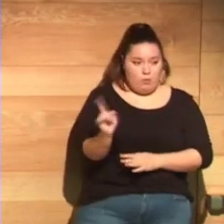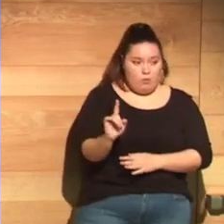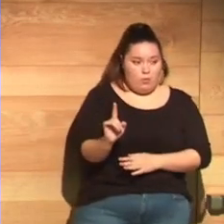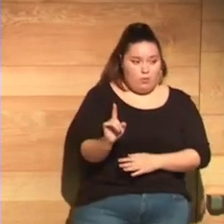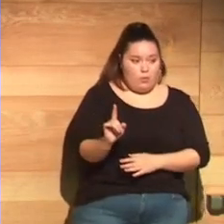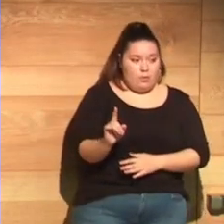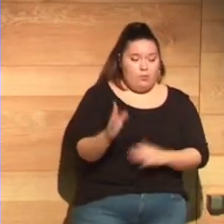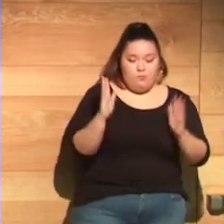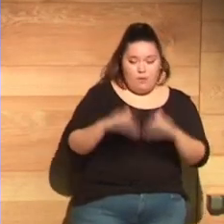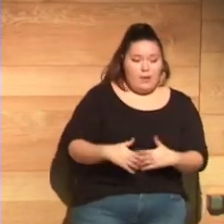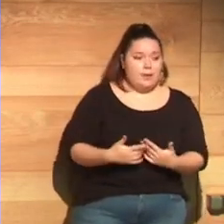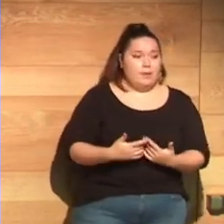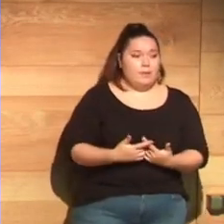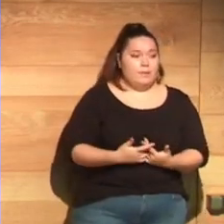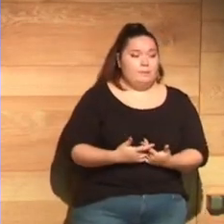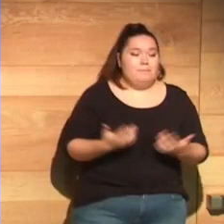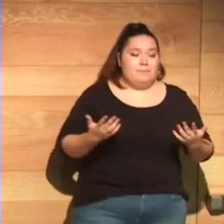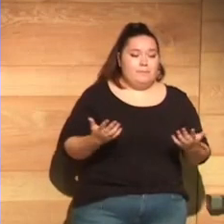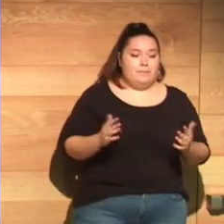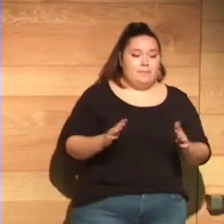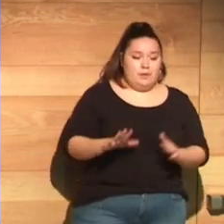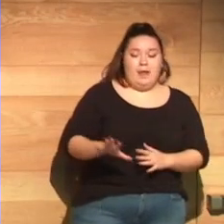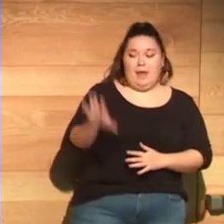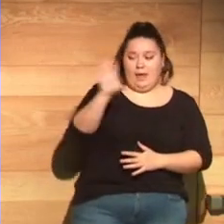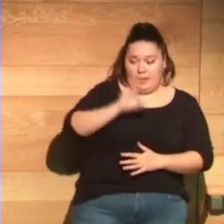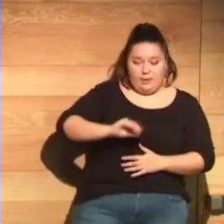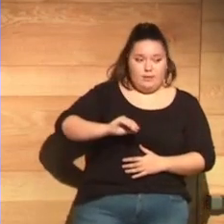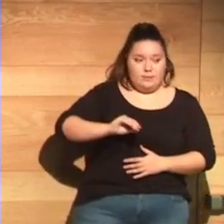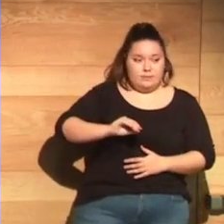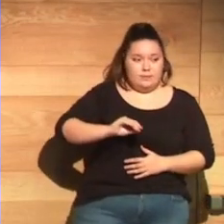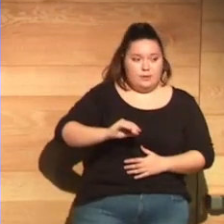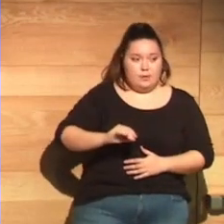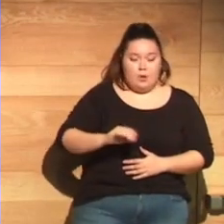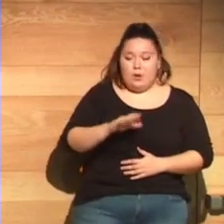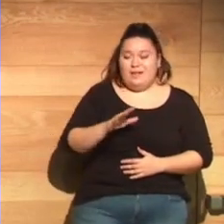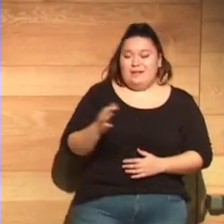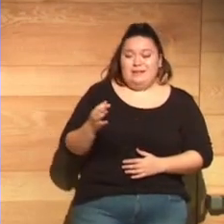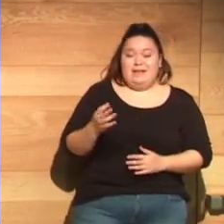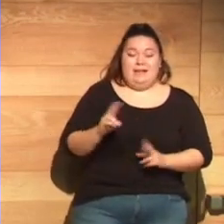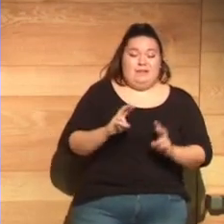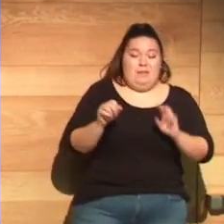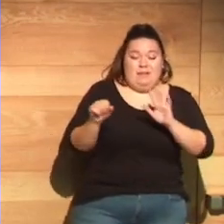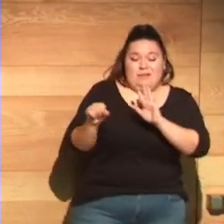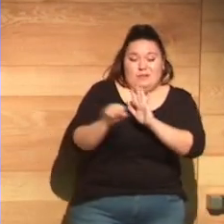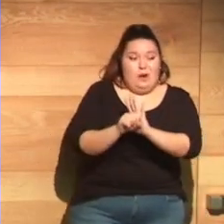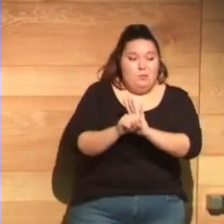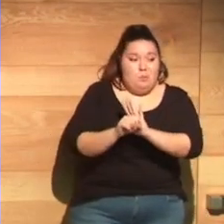probablemente... o sea, es que no se la puede culpabilizar de eso. No. Al final lo asumes como que es lo que hay que